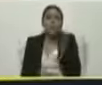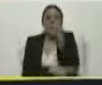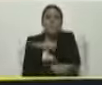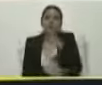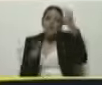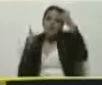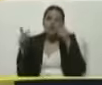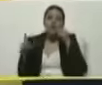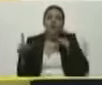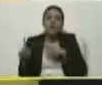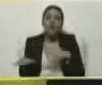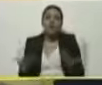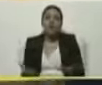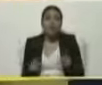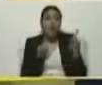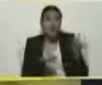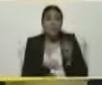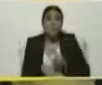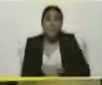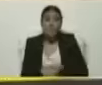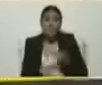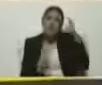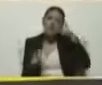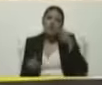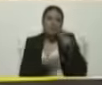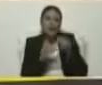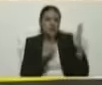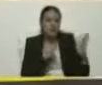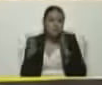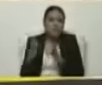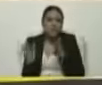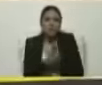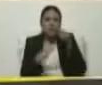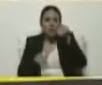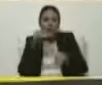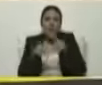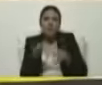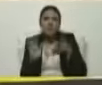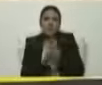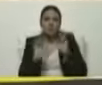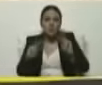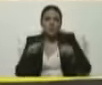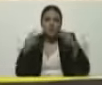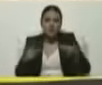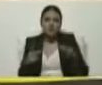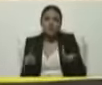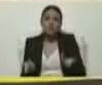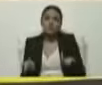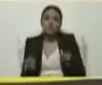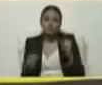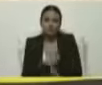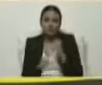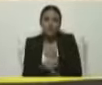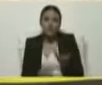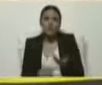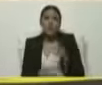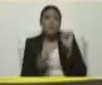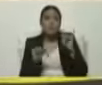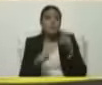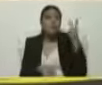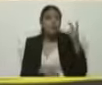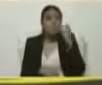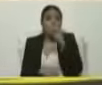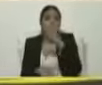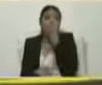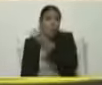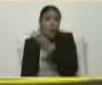ese momento Chávez estaba preparándose para las elecciones del referéndum revocatorio. Se dio en el 2004 el primer